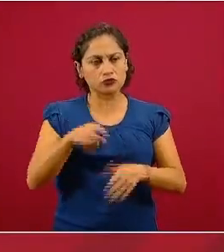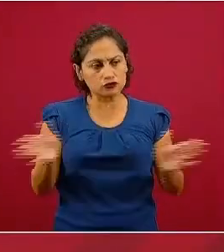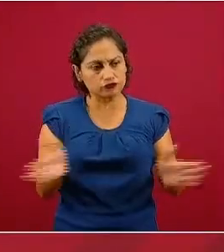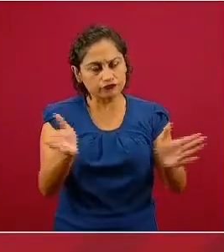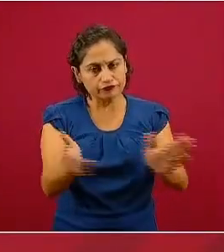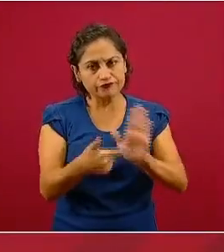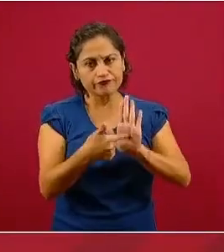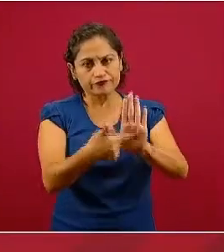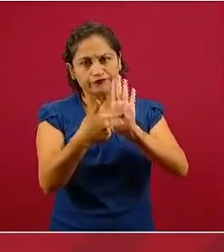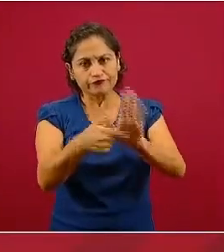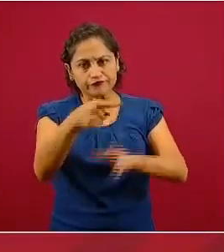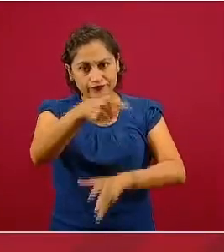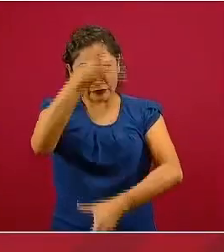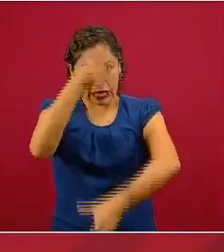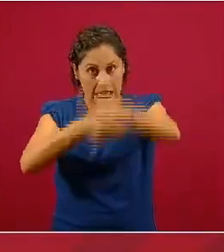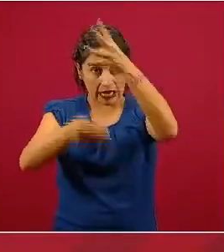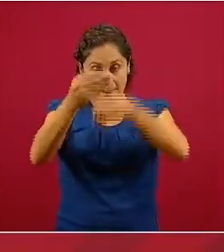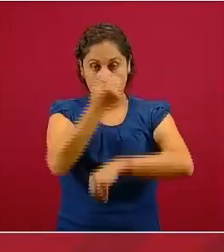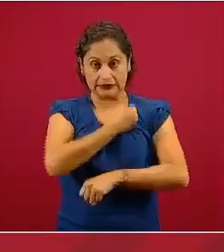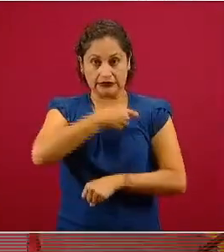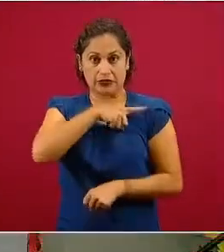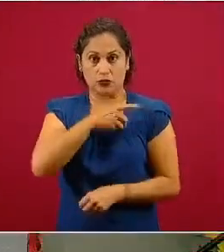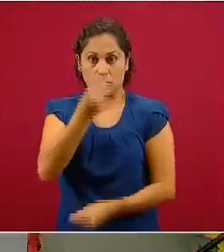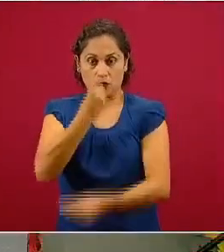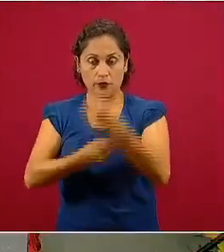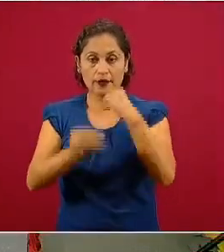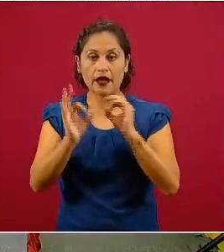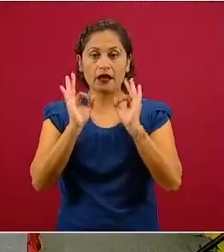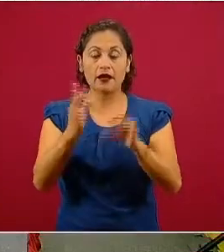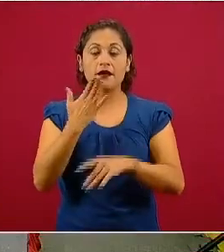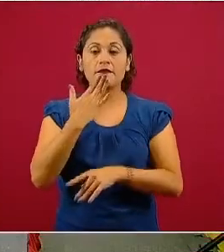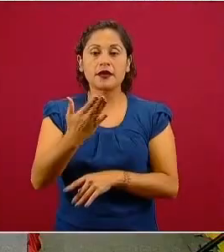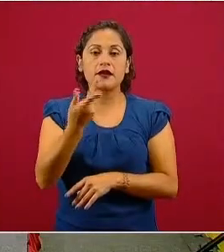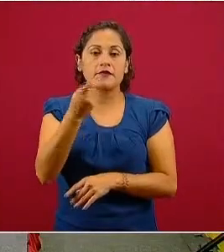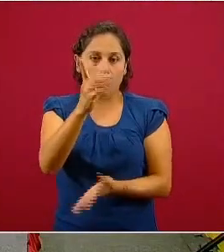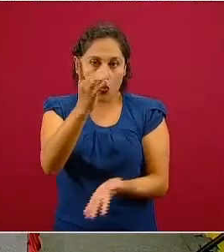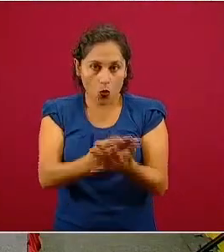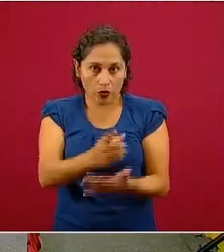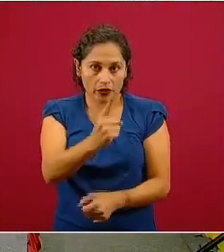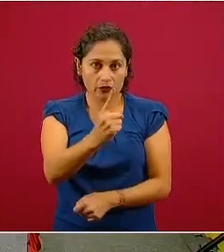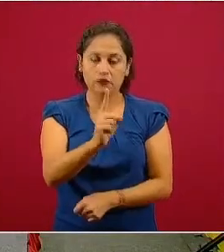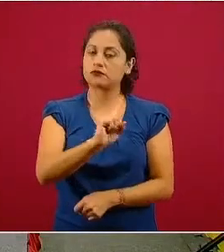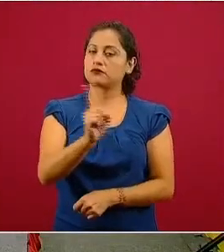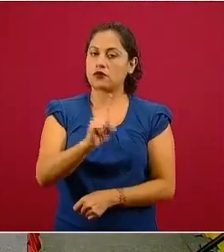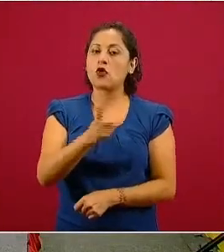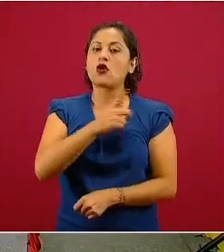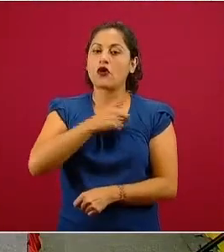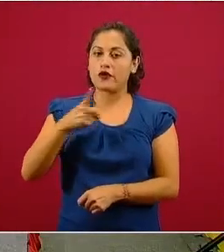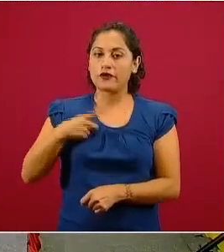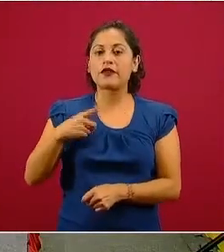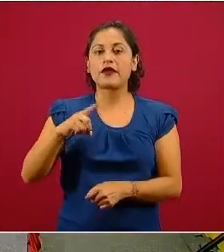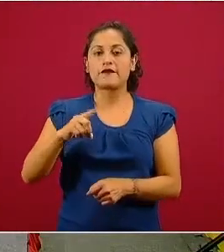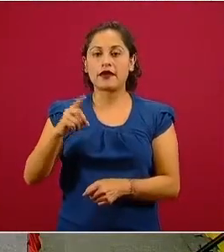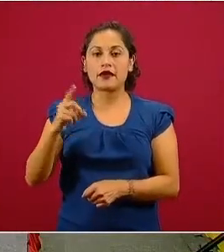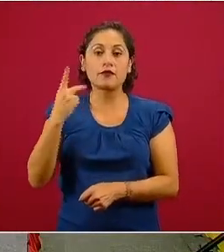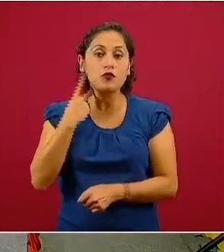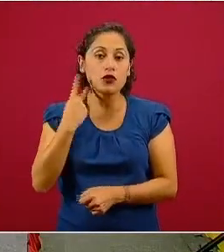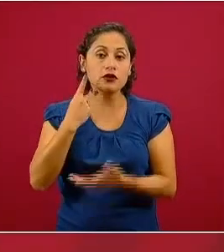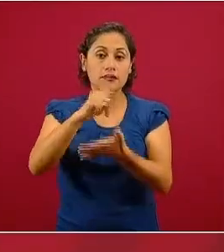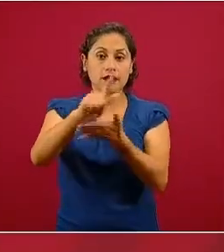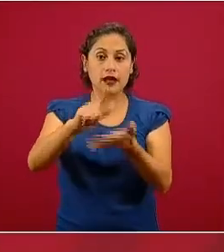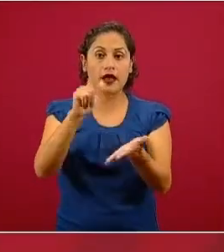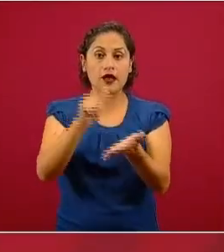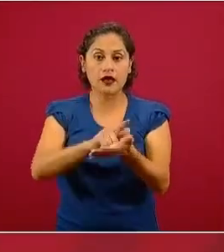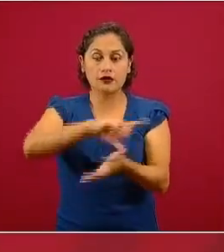el único elemento por resolver. Se necesita, como hemos dicho, una política integral. Y como se necesita, la estamos poniendo